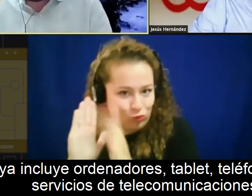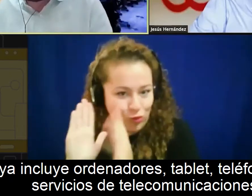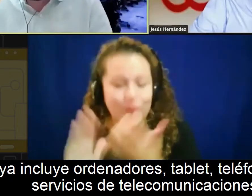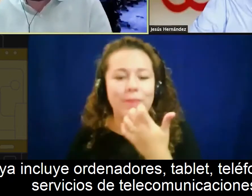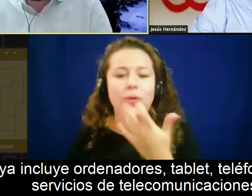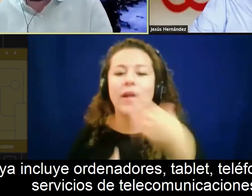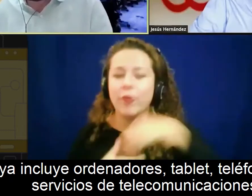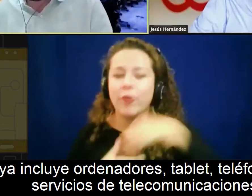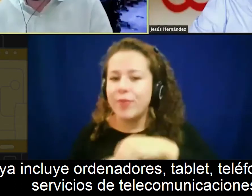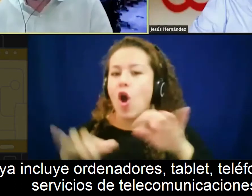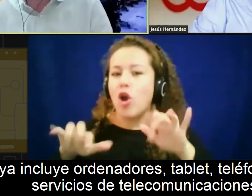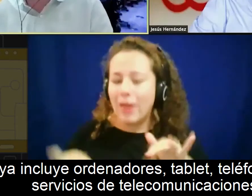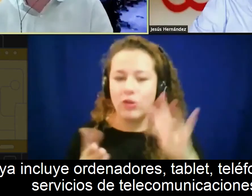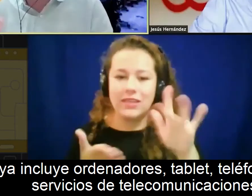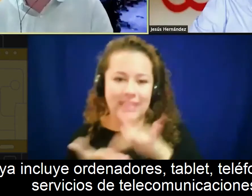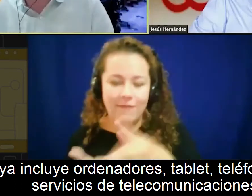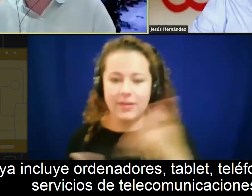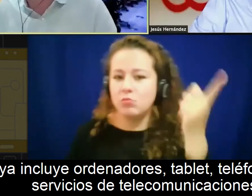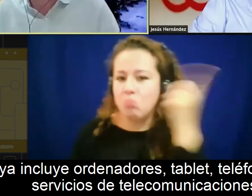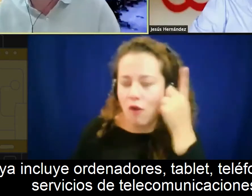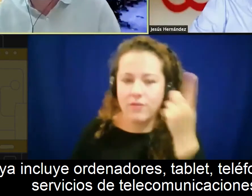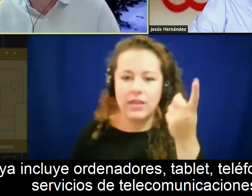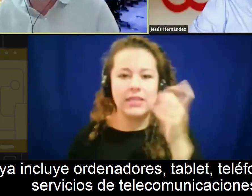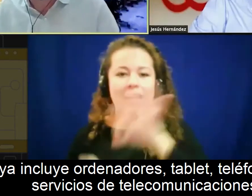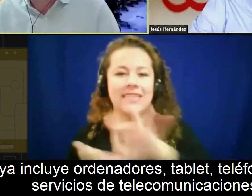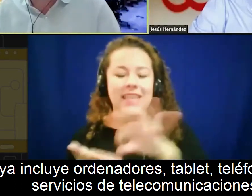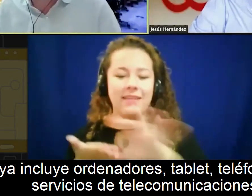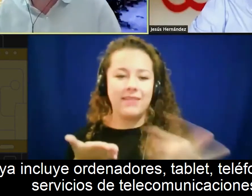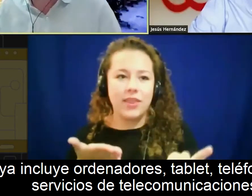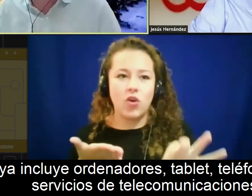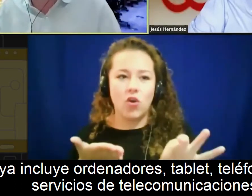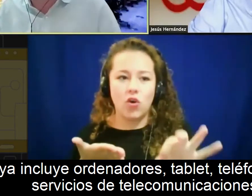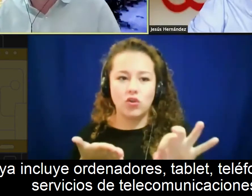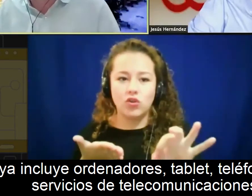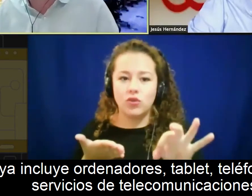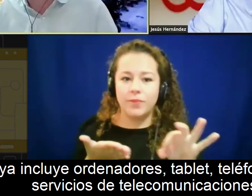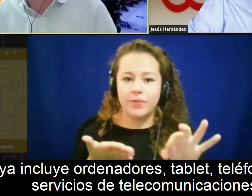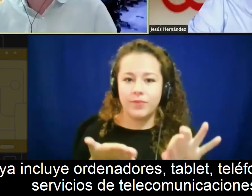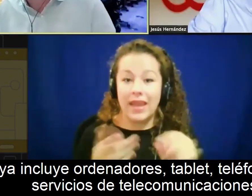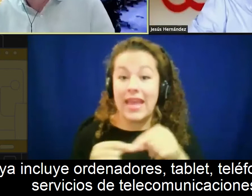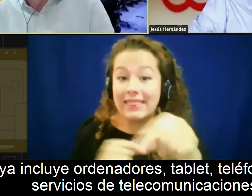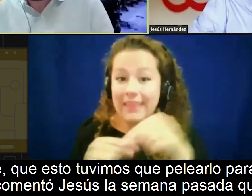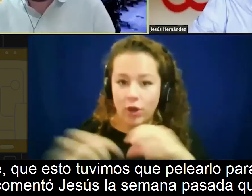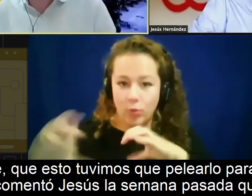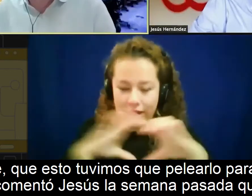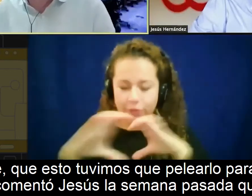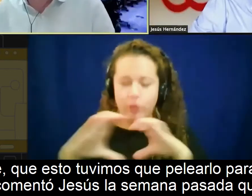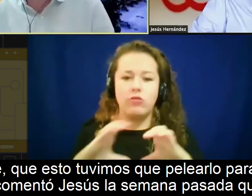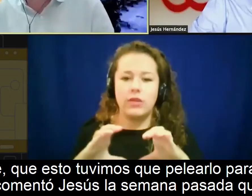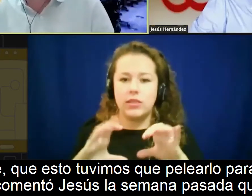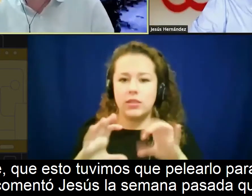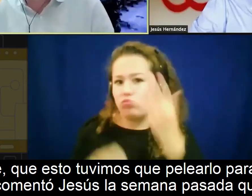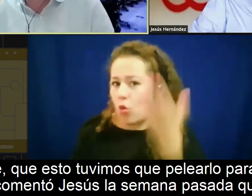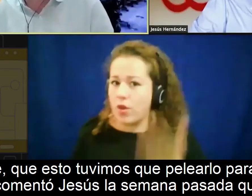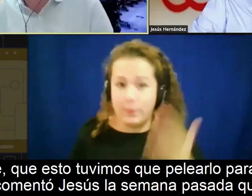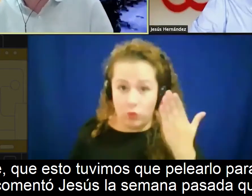ordenadores, tablets, teléfonos móviles, servicios de telecomunicaciones. Muy importante, que